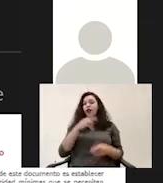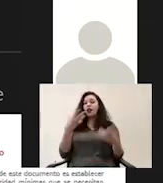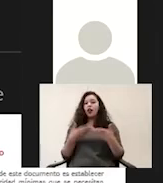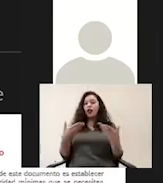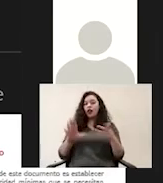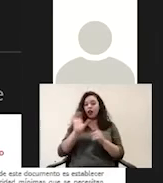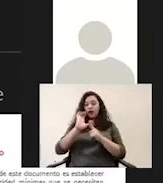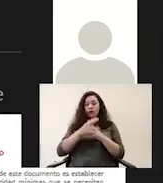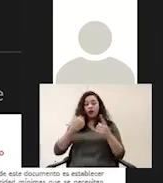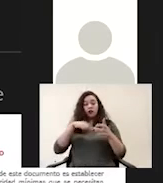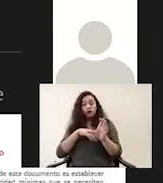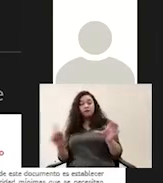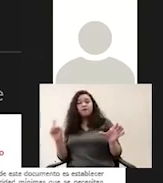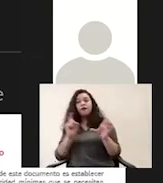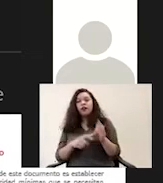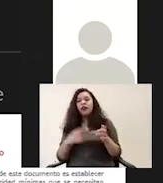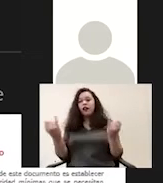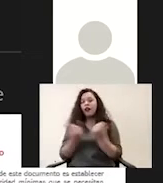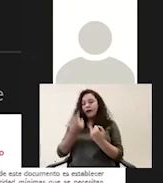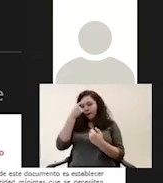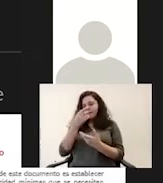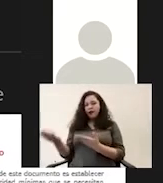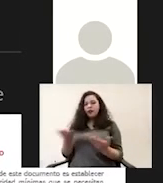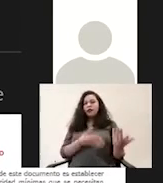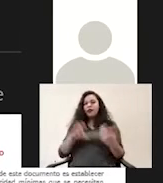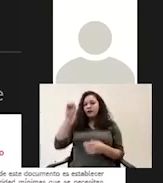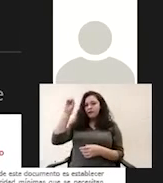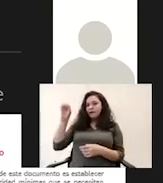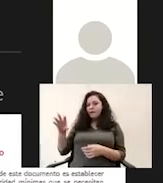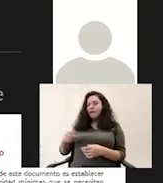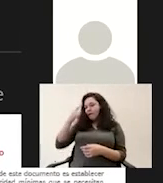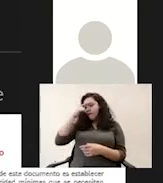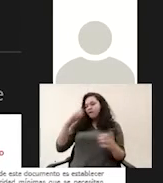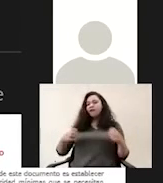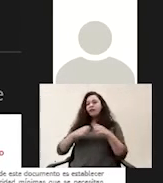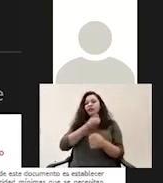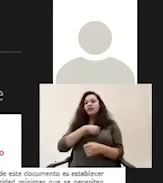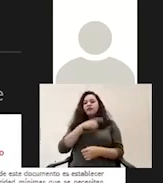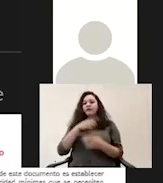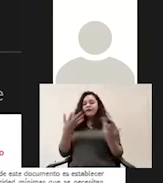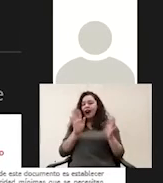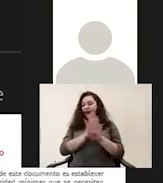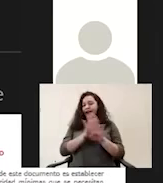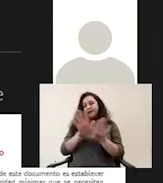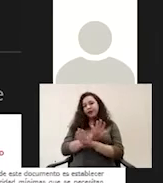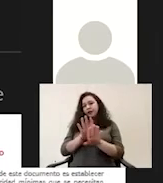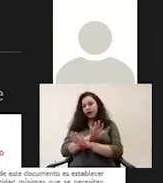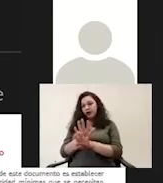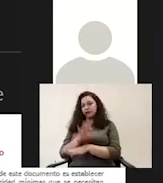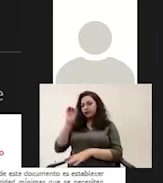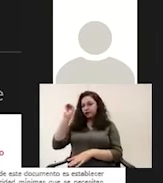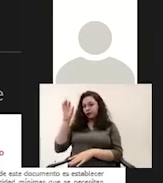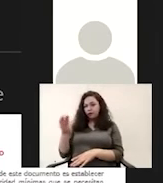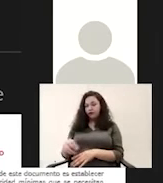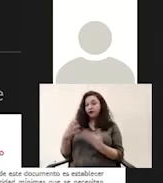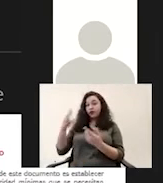comité para poder dar paso a lo que es el semáforo epidemiológico, que es el que ha venido cambiando. Y bueno, en marzo